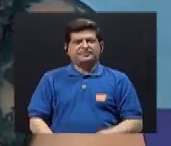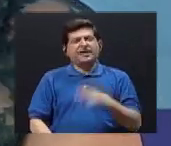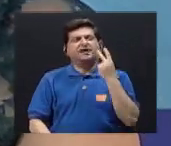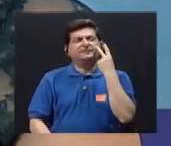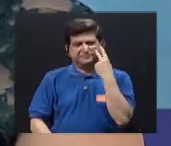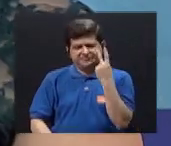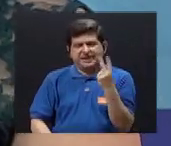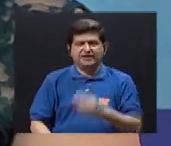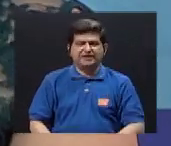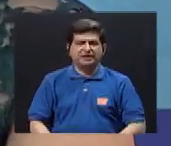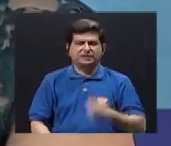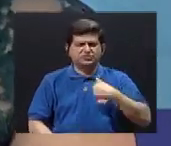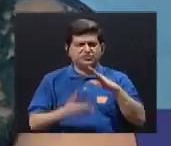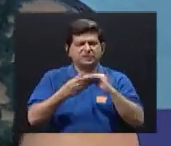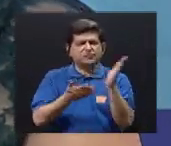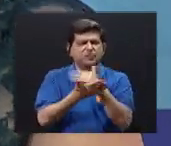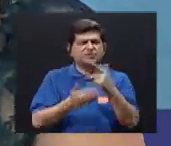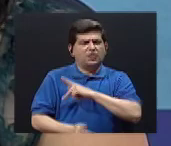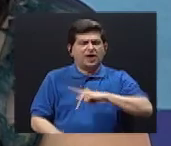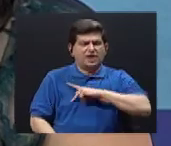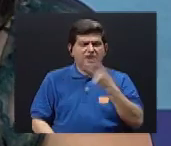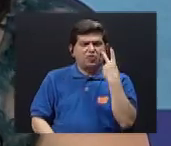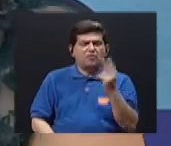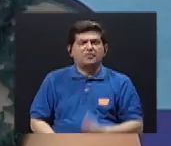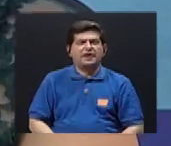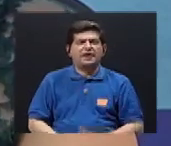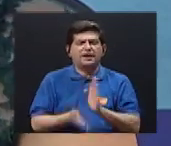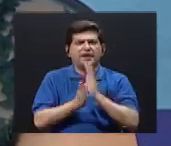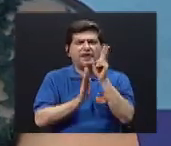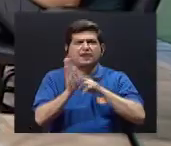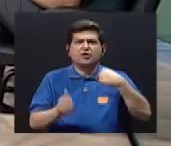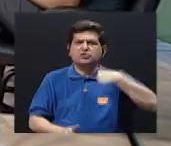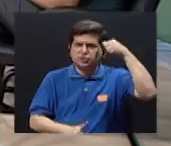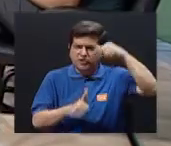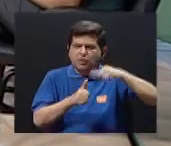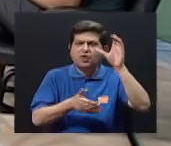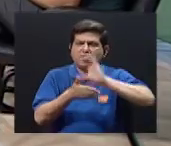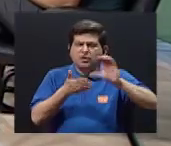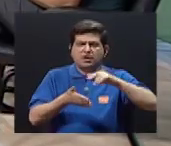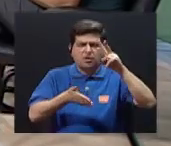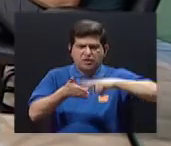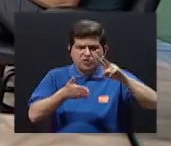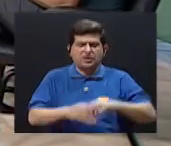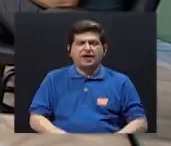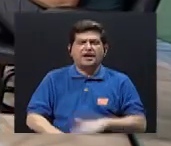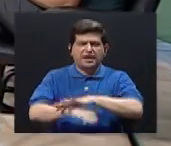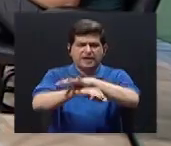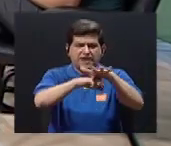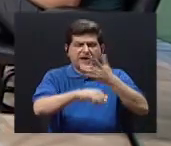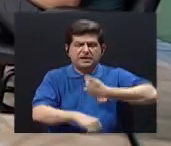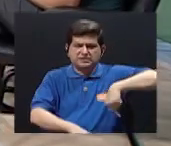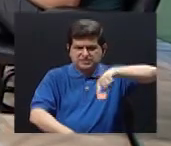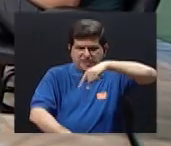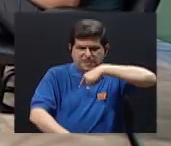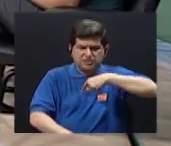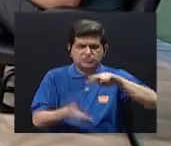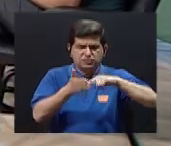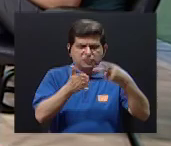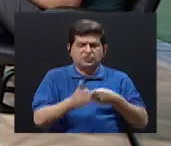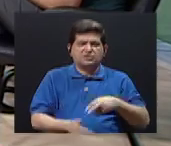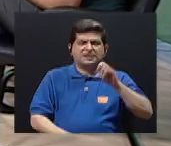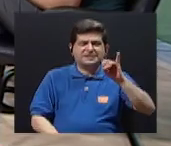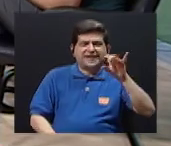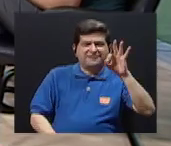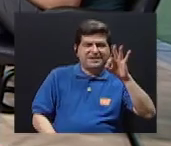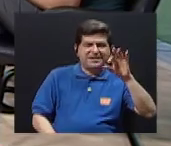que les cuento algo personal, y es que viendo el documental recordé que yo en el colegio había leído La Isla que Somos de Isaac Felipe Sofeifa,